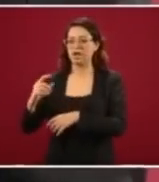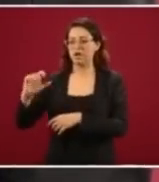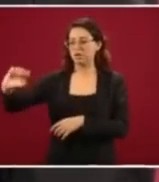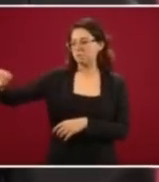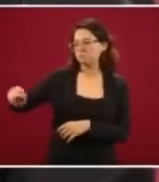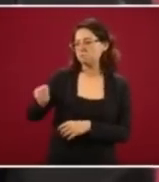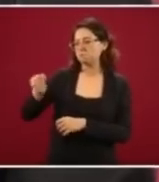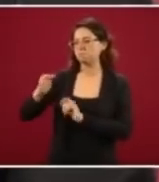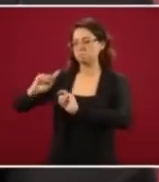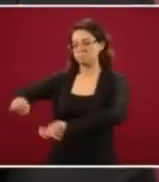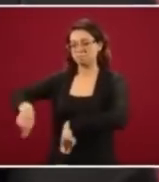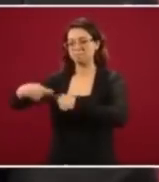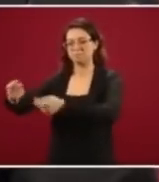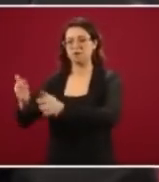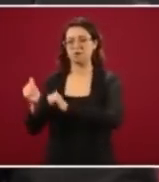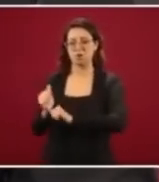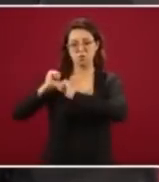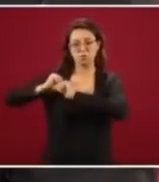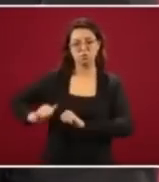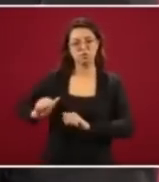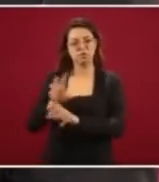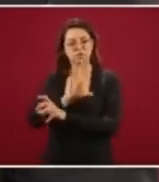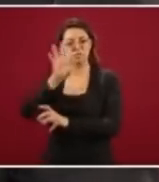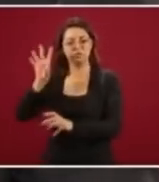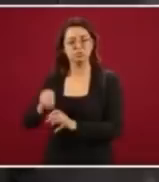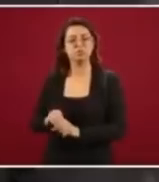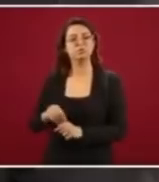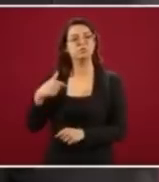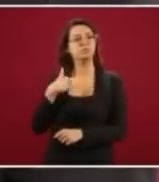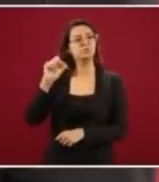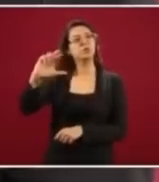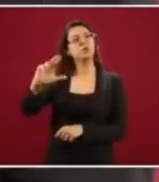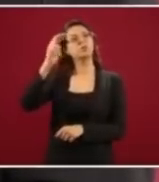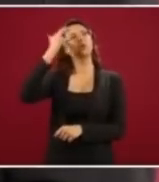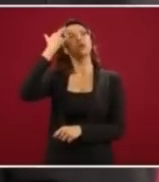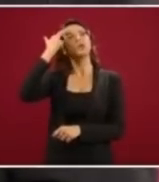les entregaban. Yo recuerdo que